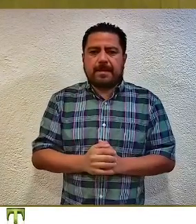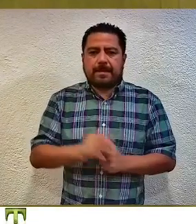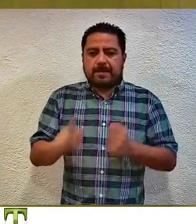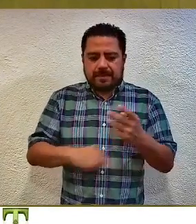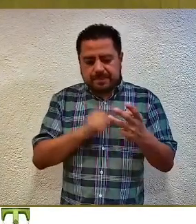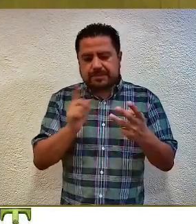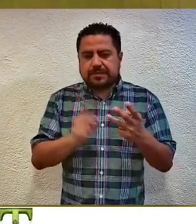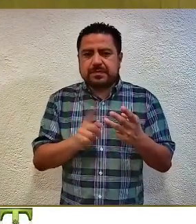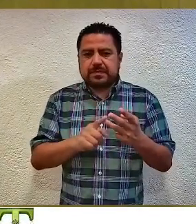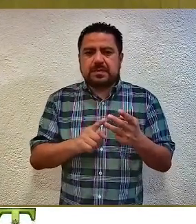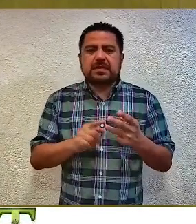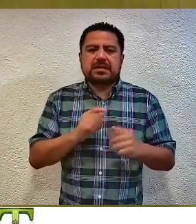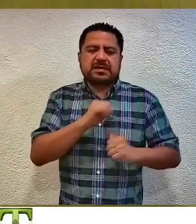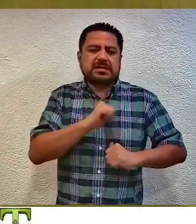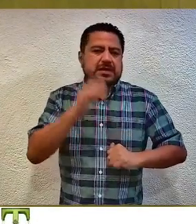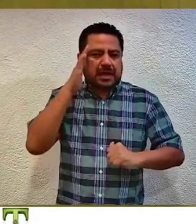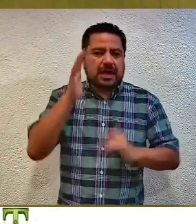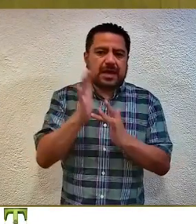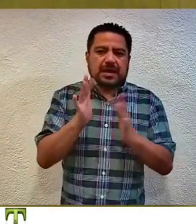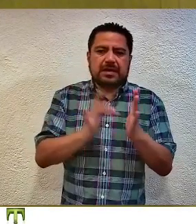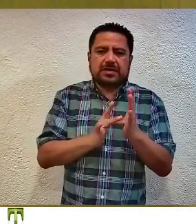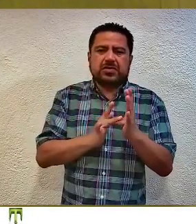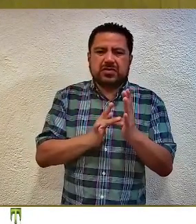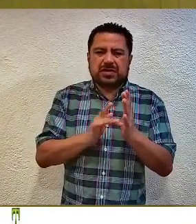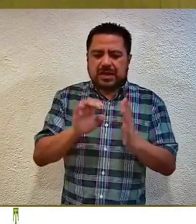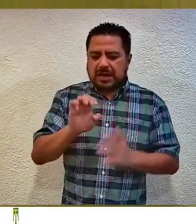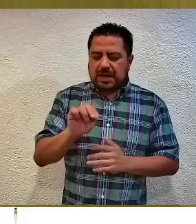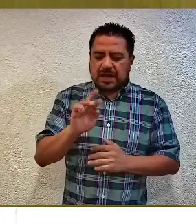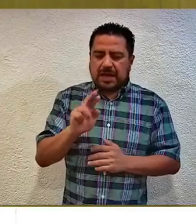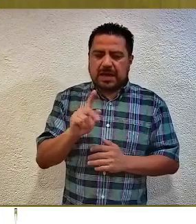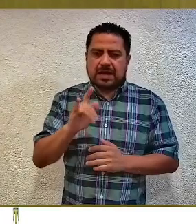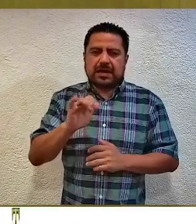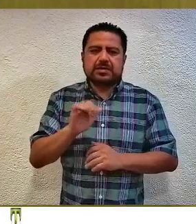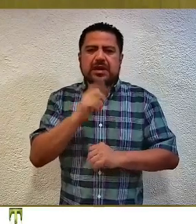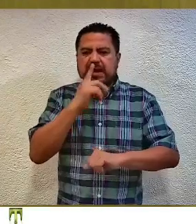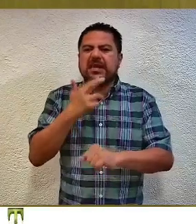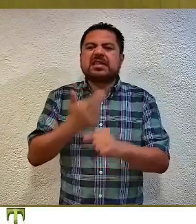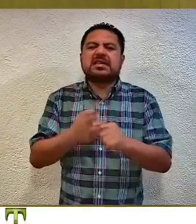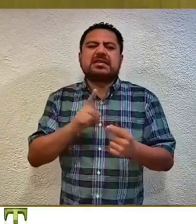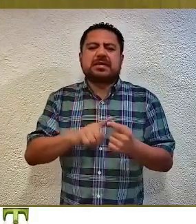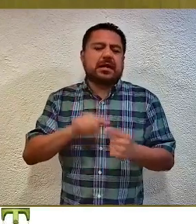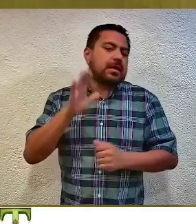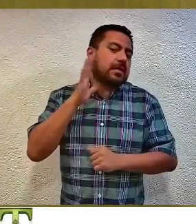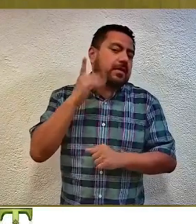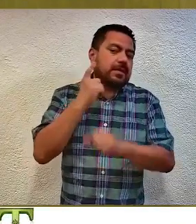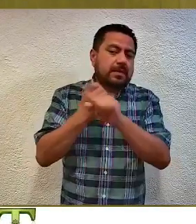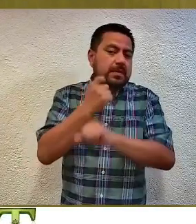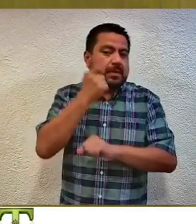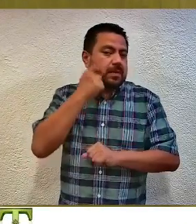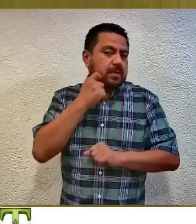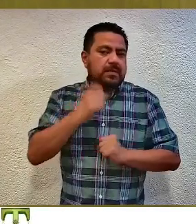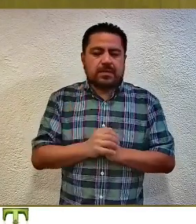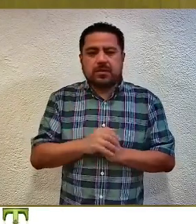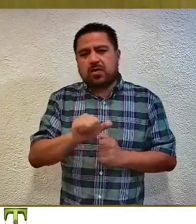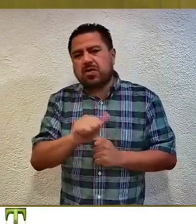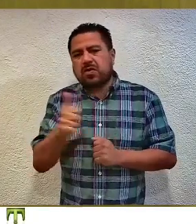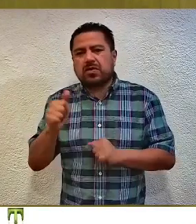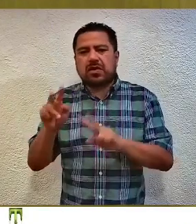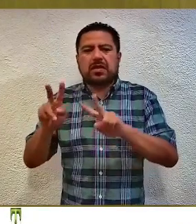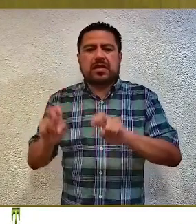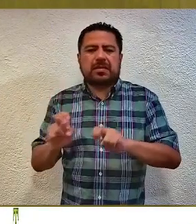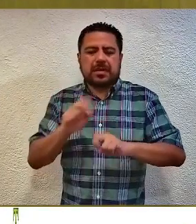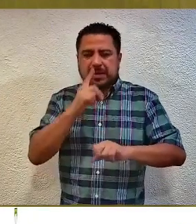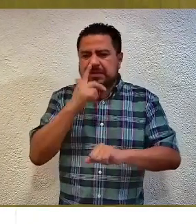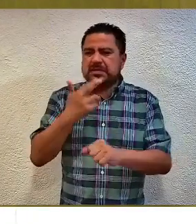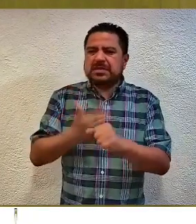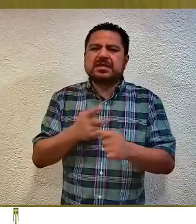el siguiente asunto, el actor es Jesús Manuel Vergara Encarnación, la autoridad responsable del Congreso del Estado de Guerrero. En el siguiente asunto, la parte de